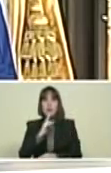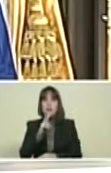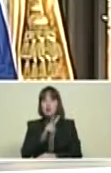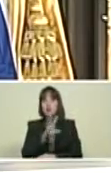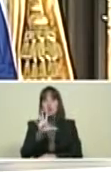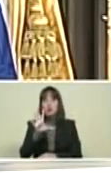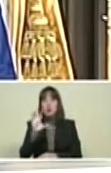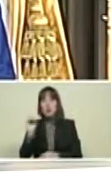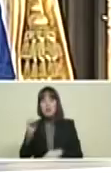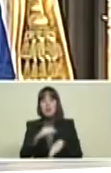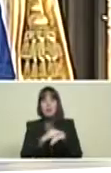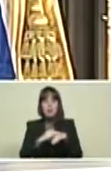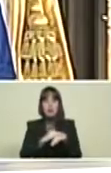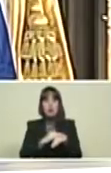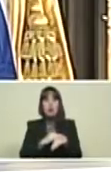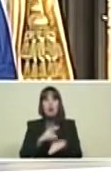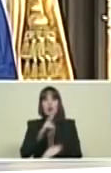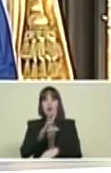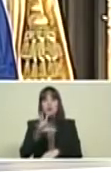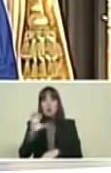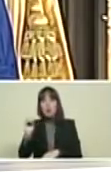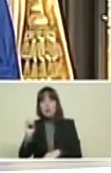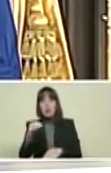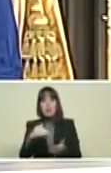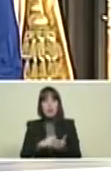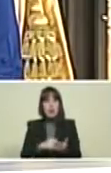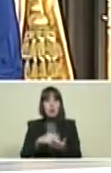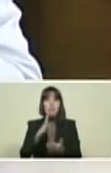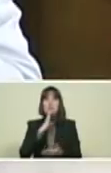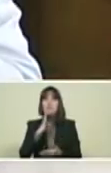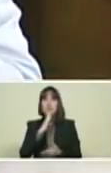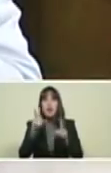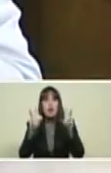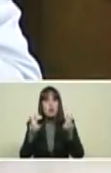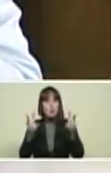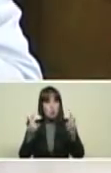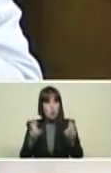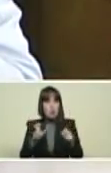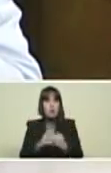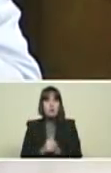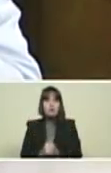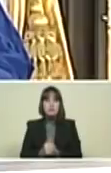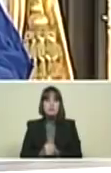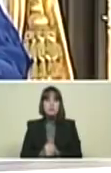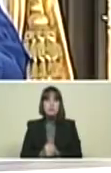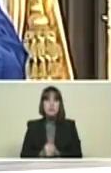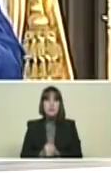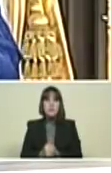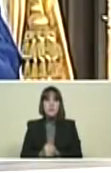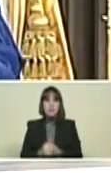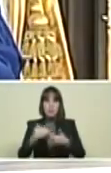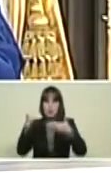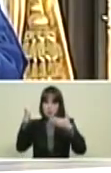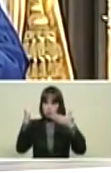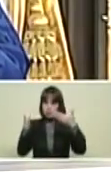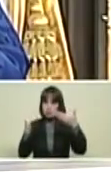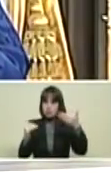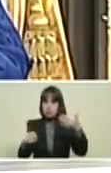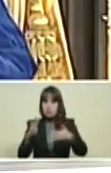250 mil nuevas becas. Lo que es la tabla de becas, de acuerdo al estudiante de educación